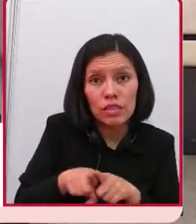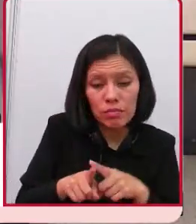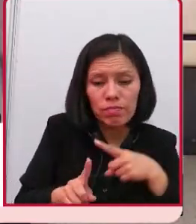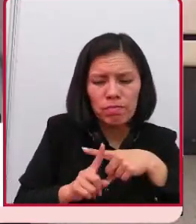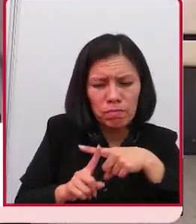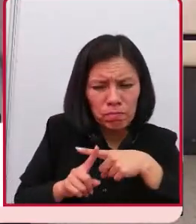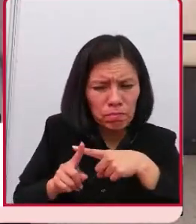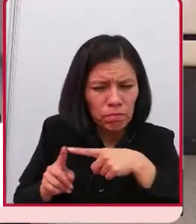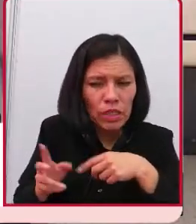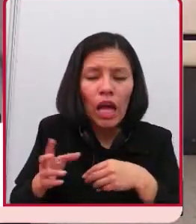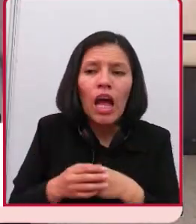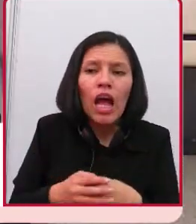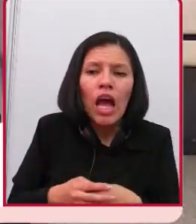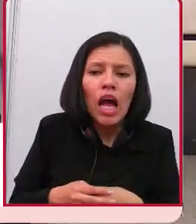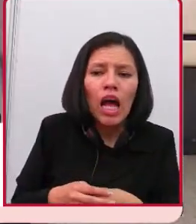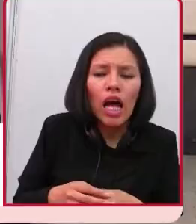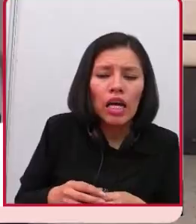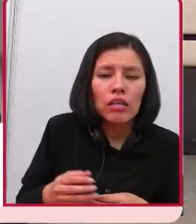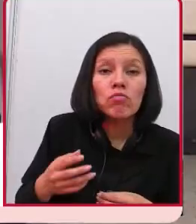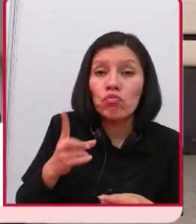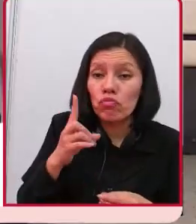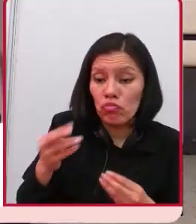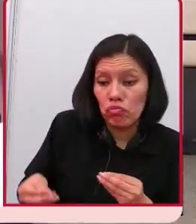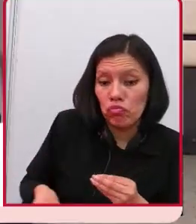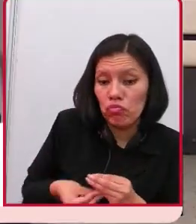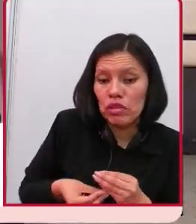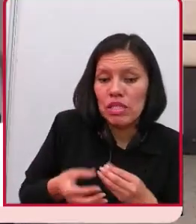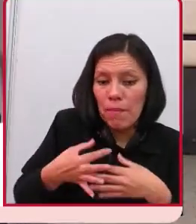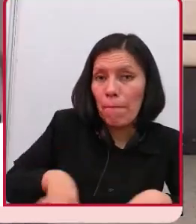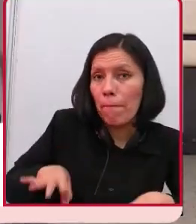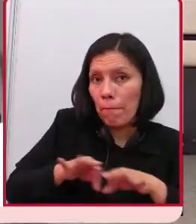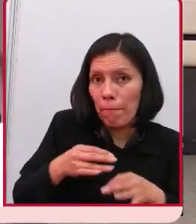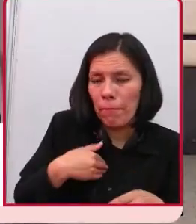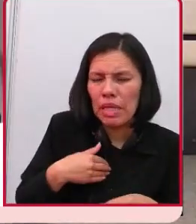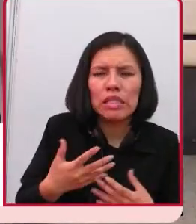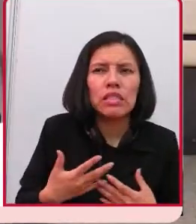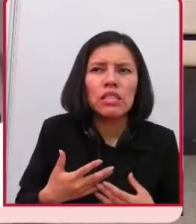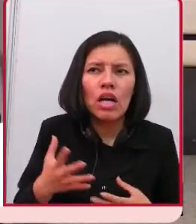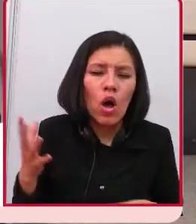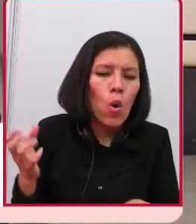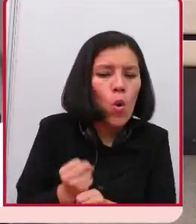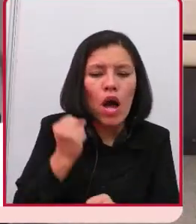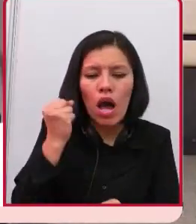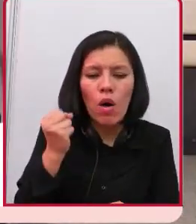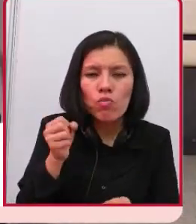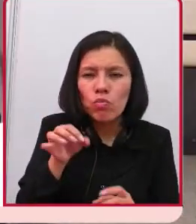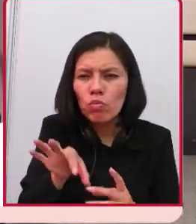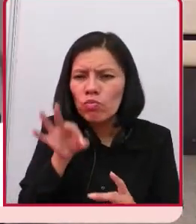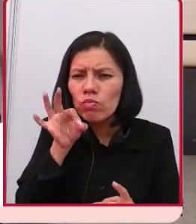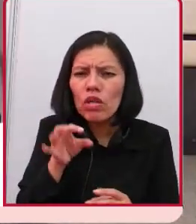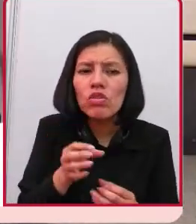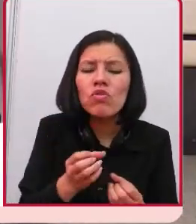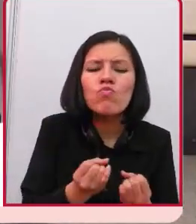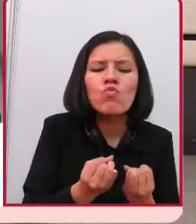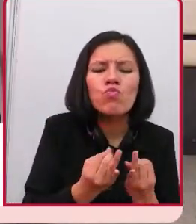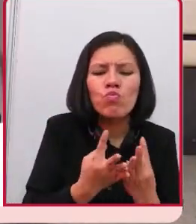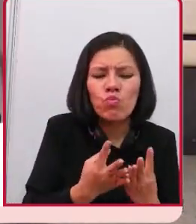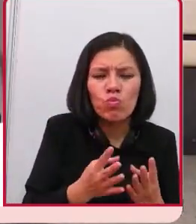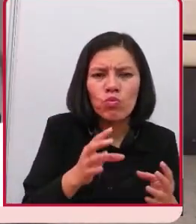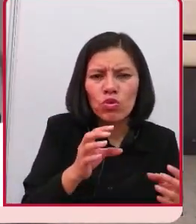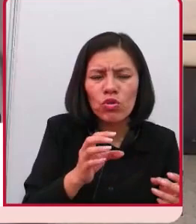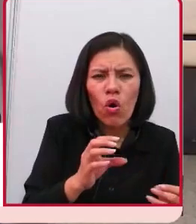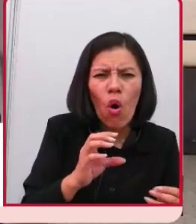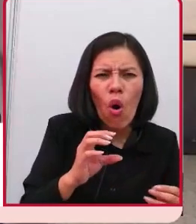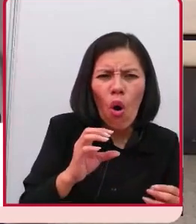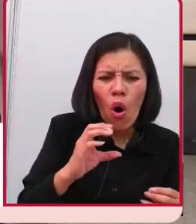grados de liberación, sino también un aporte importante que tuvimos es que hemos logrado identificar Por ejemplo, cuando tenemos alta cantidad de óxidos de